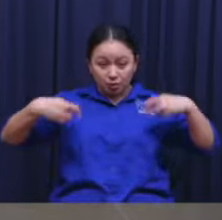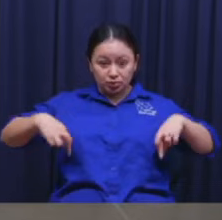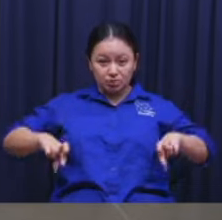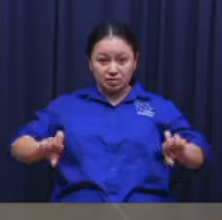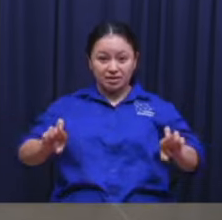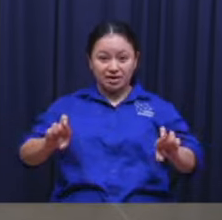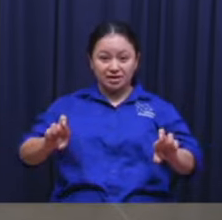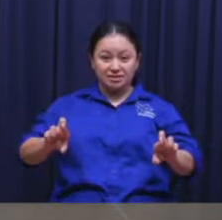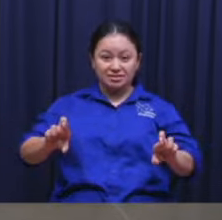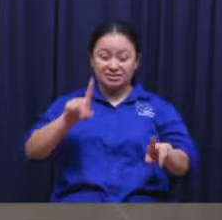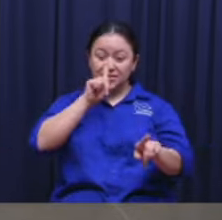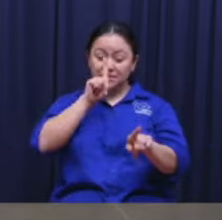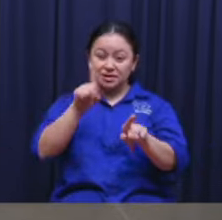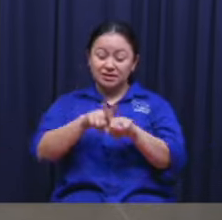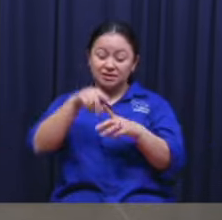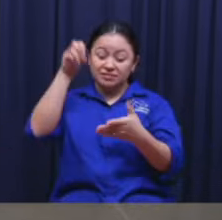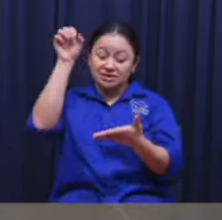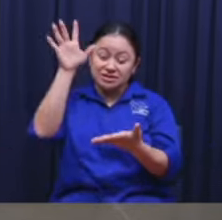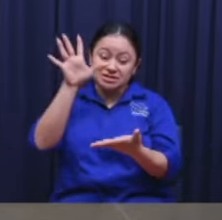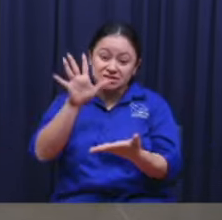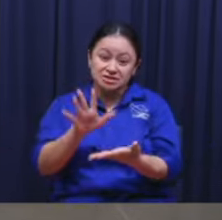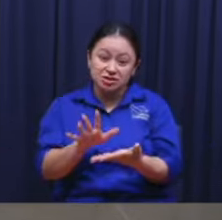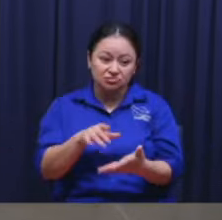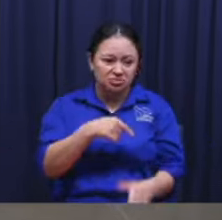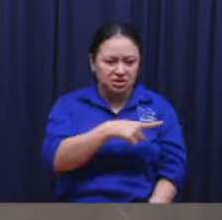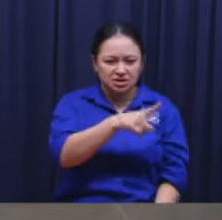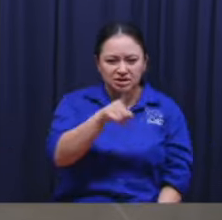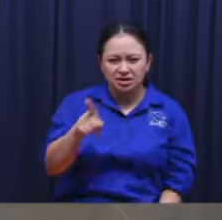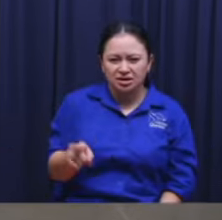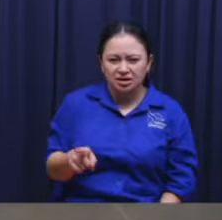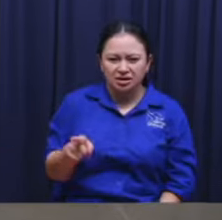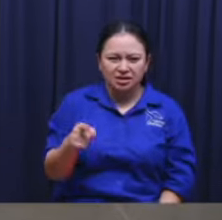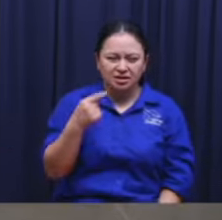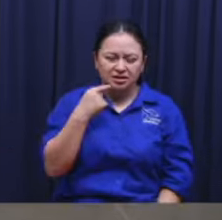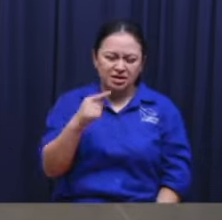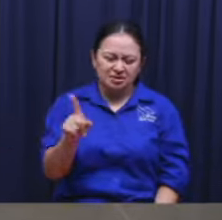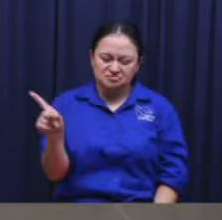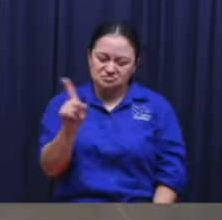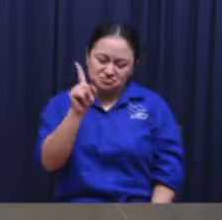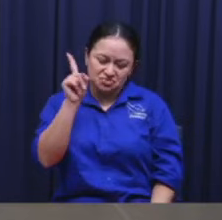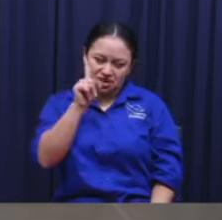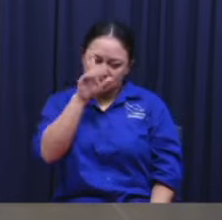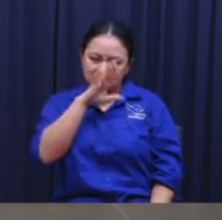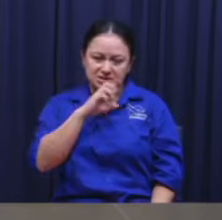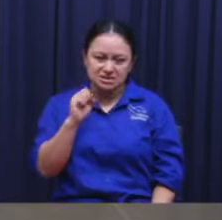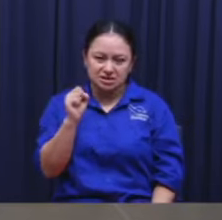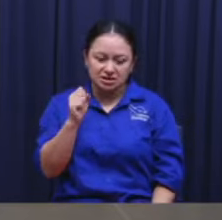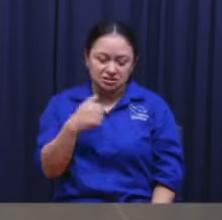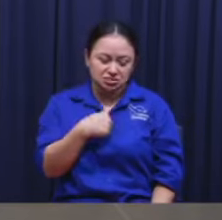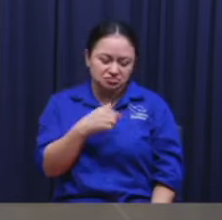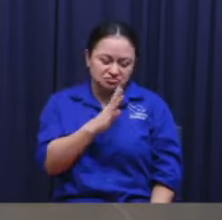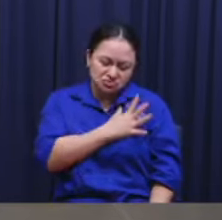aquí no me puede decir nada: yo jamás he sufrido y nunca voy a sufrir. Ay, Dios, váyase con los brasileños.